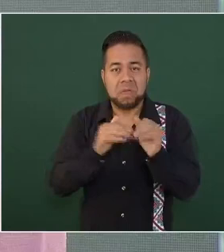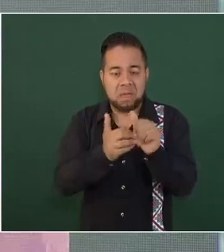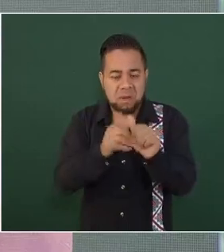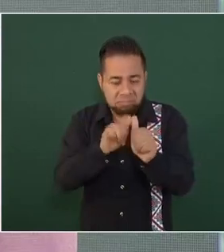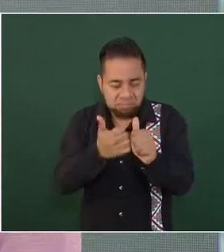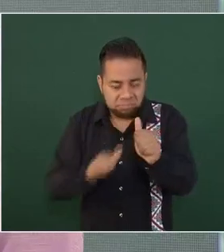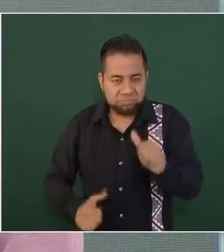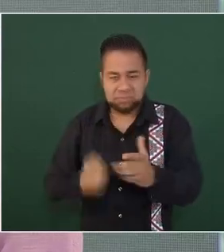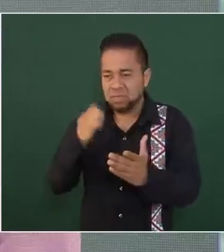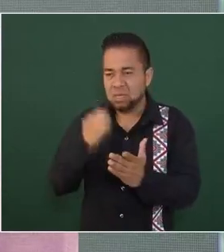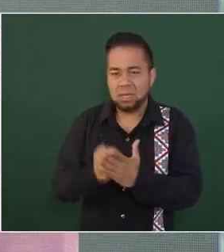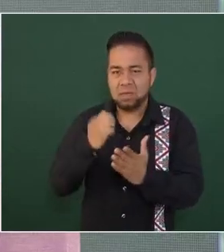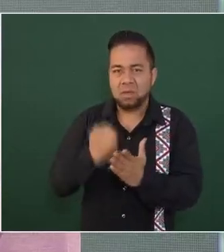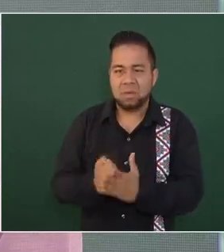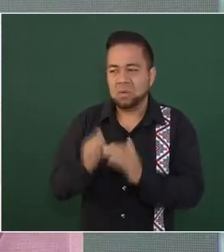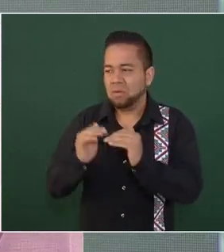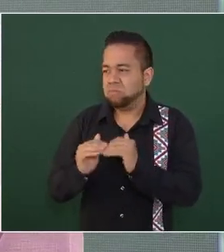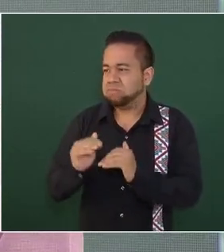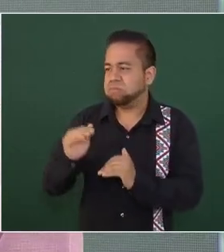económica